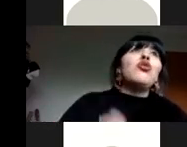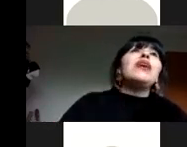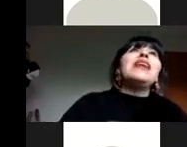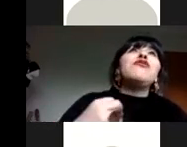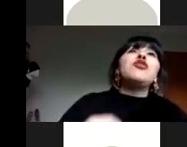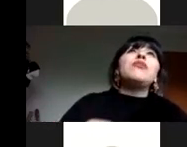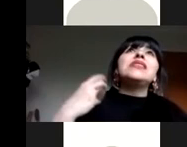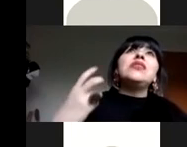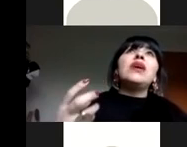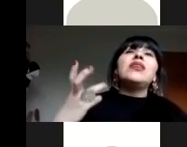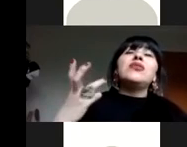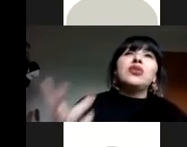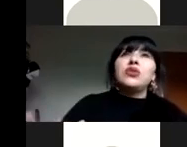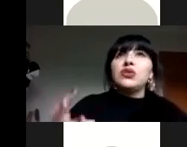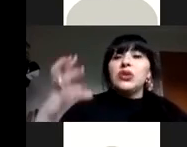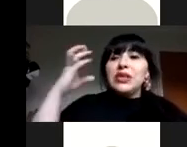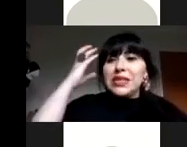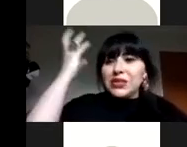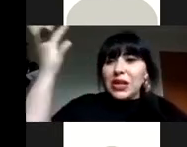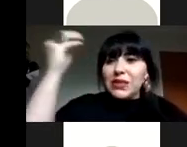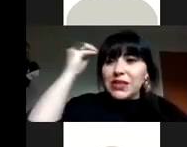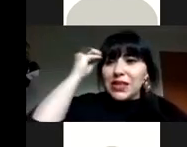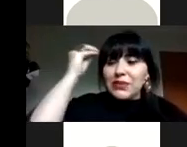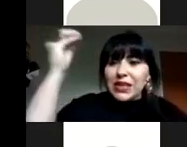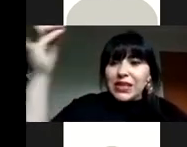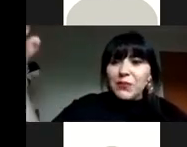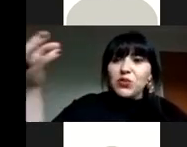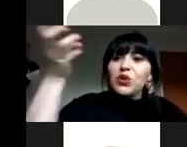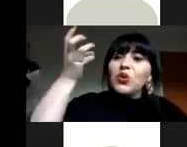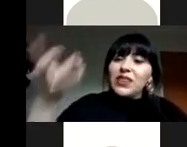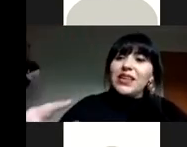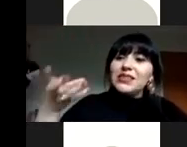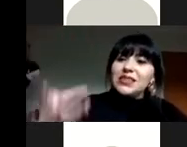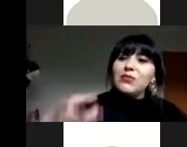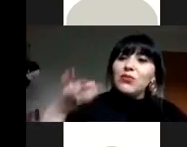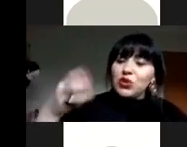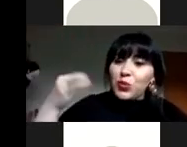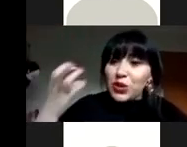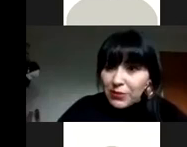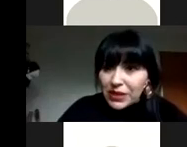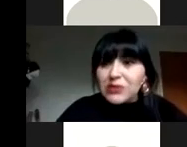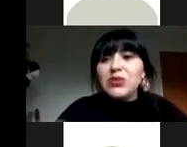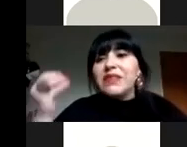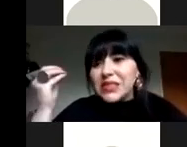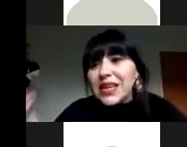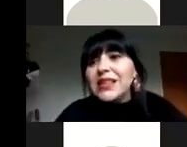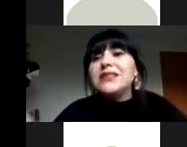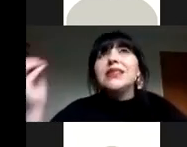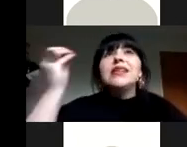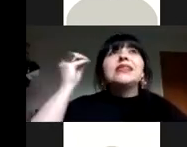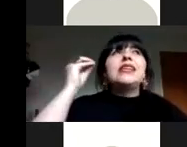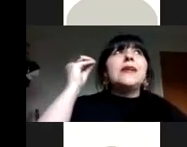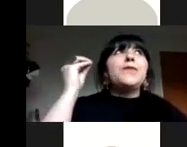no en la forma antigua que nosotros y tradicionalmente imaginamos. Hoy día existen muchos programas de